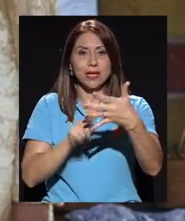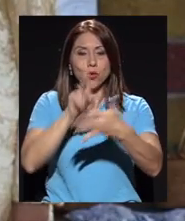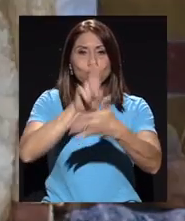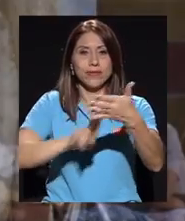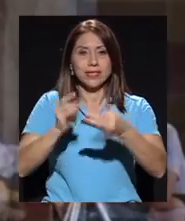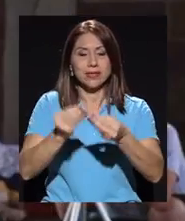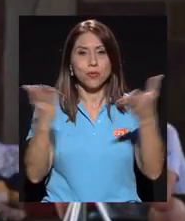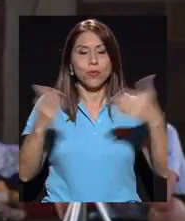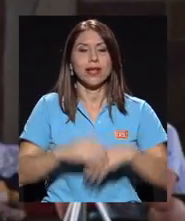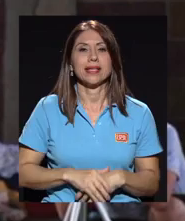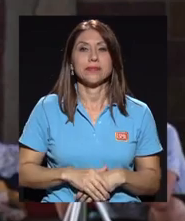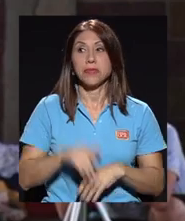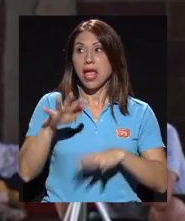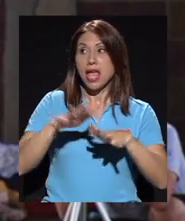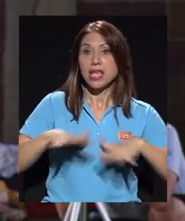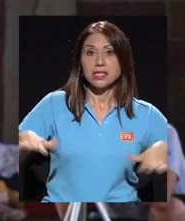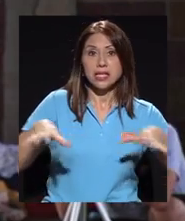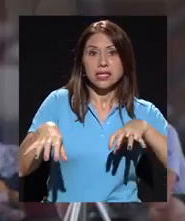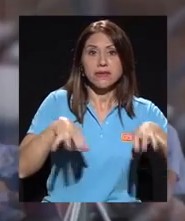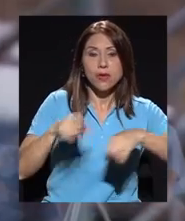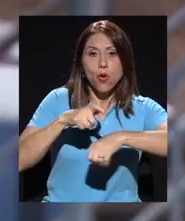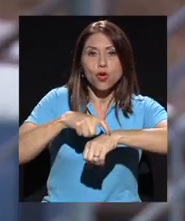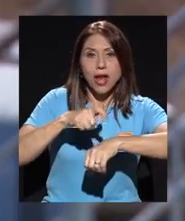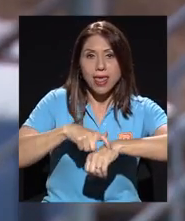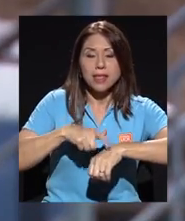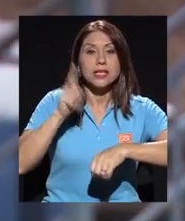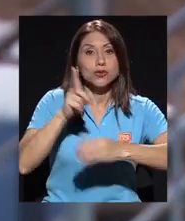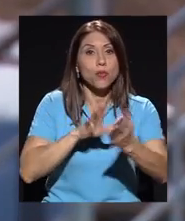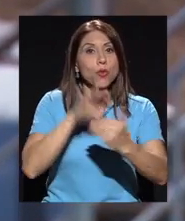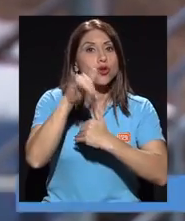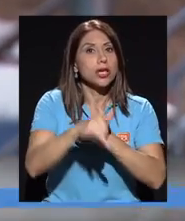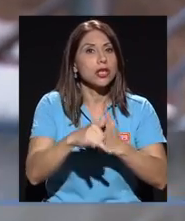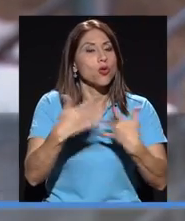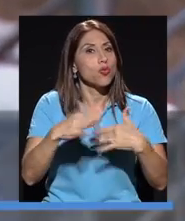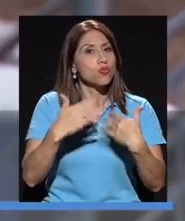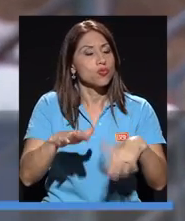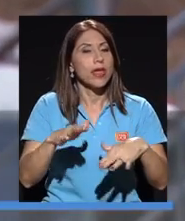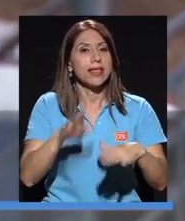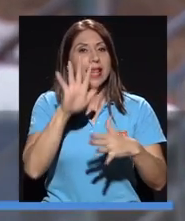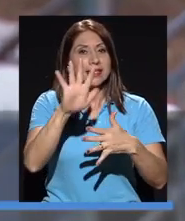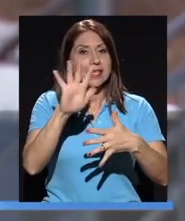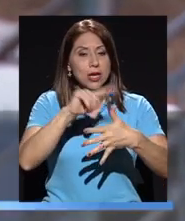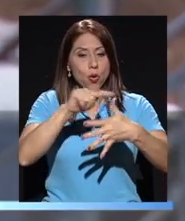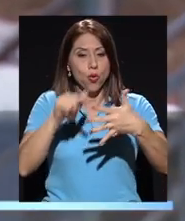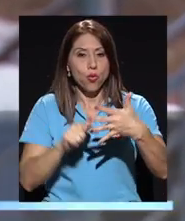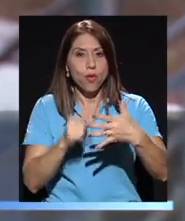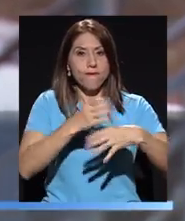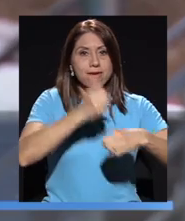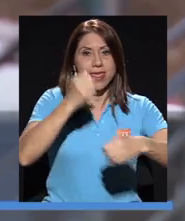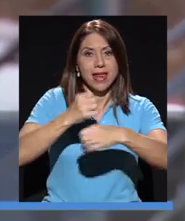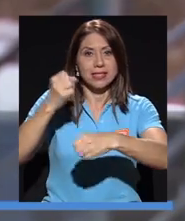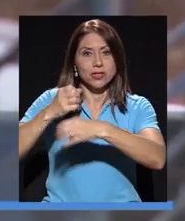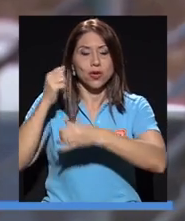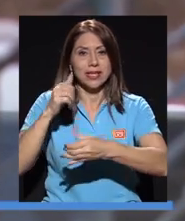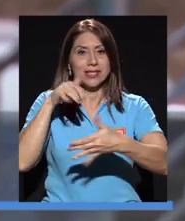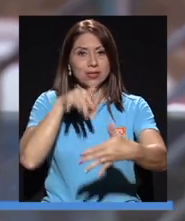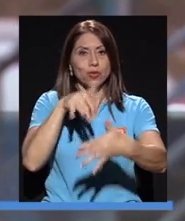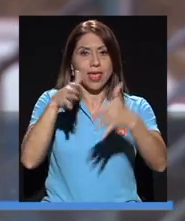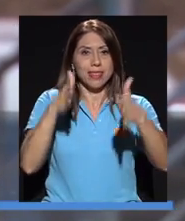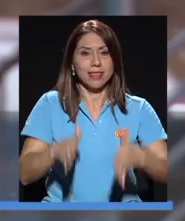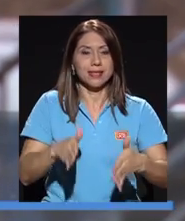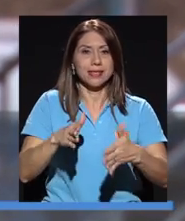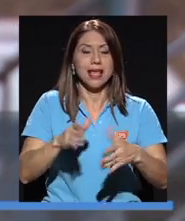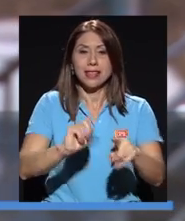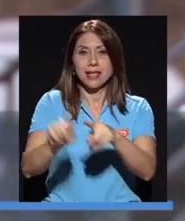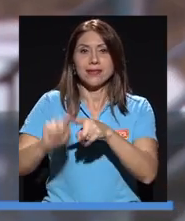públicas. Las jornadas es un proyecto bastante ambicioso de las 5 federaciones estudiantiles de las universidades públicas de Costa